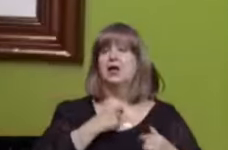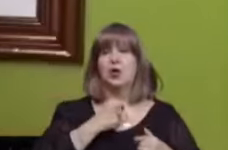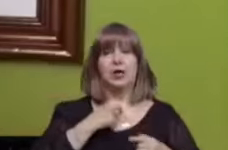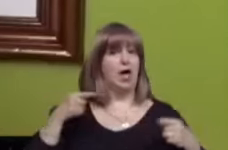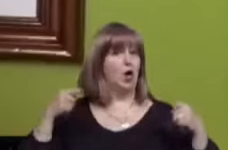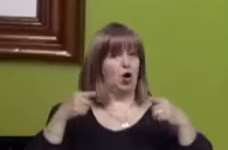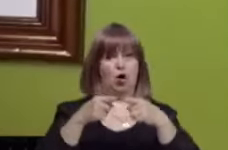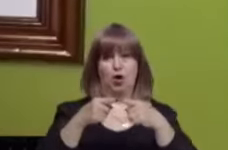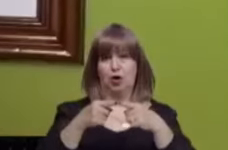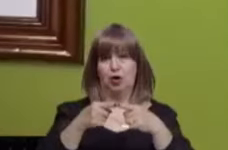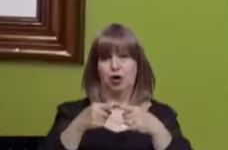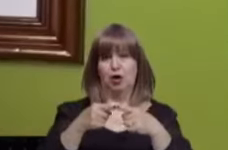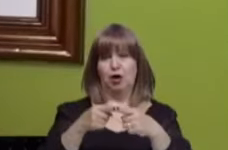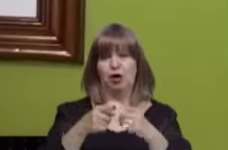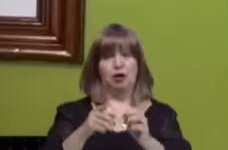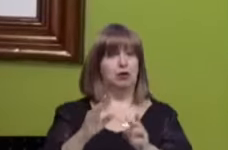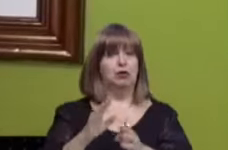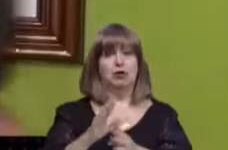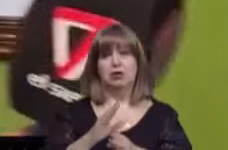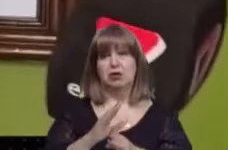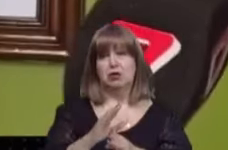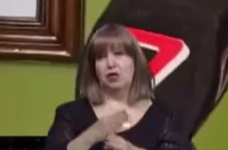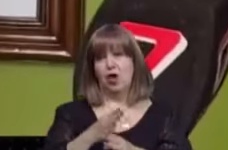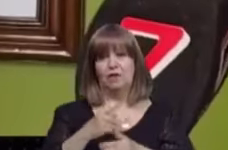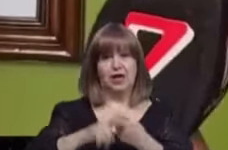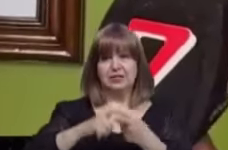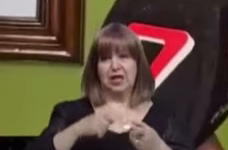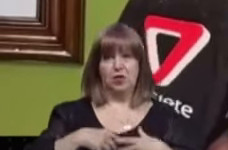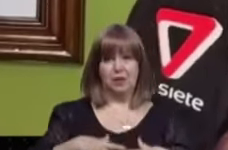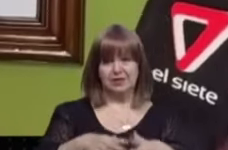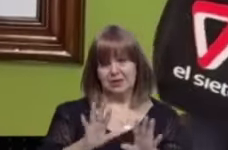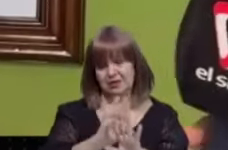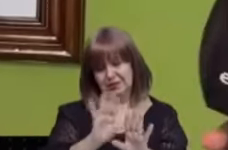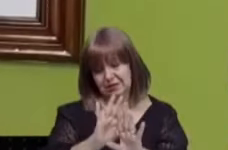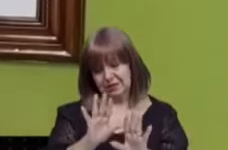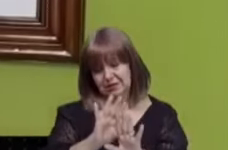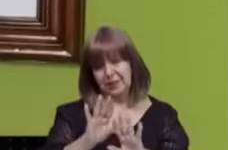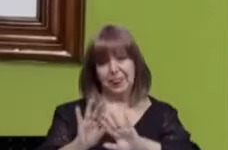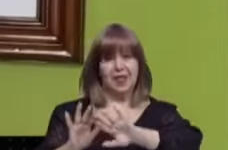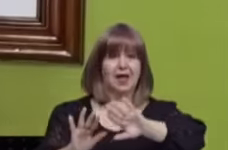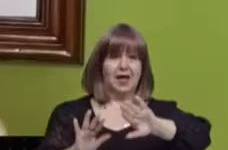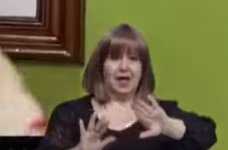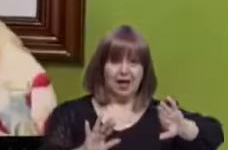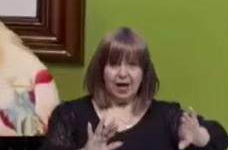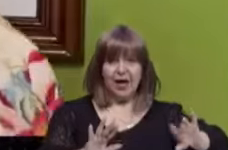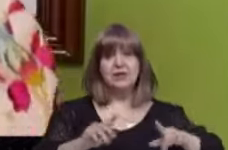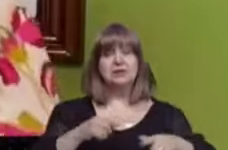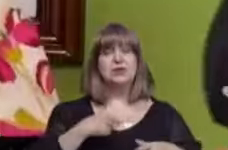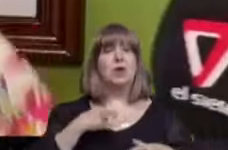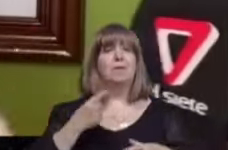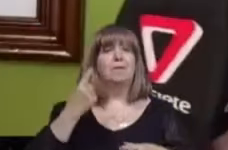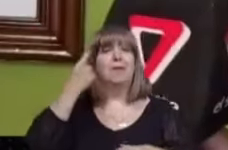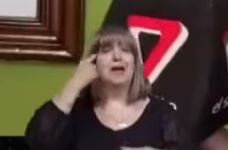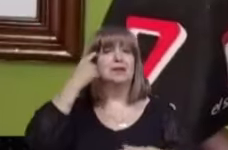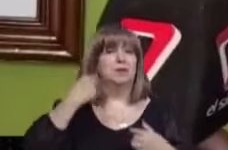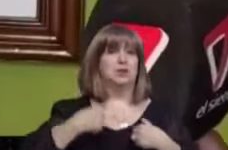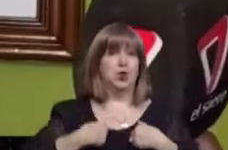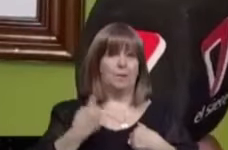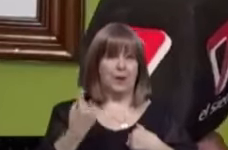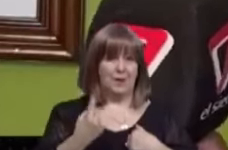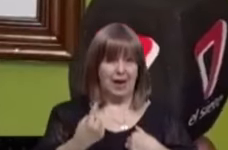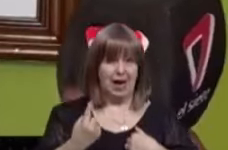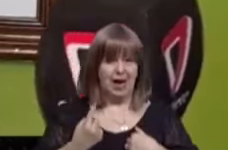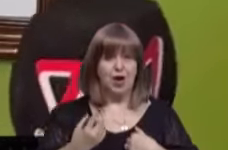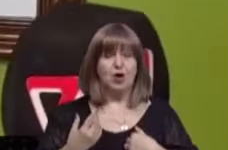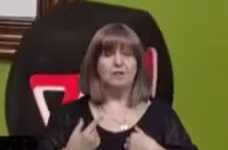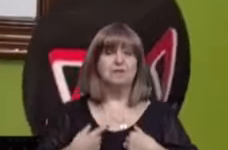derecho de cabeza, quiero ver qué quiero hacer con mi vida. Iba recién antes de la nota, pero vos me decías, bueno, también puede ser un mandato esto último. Que